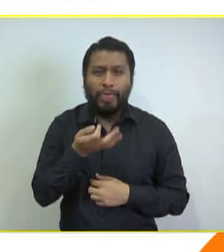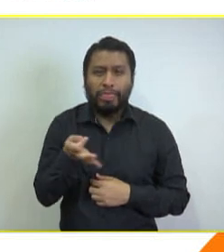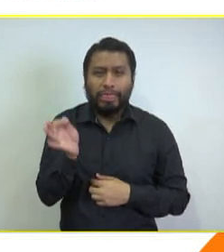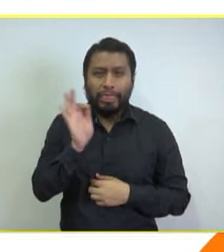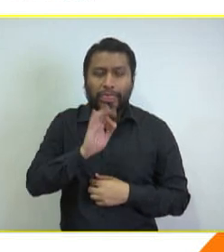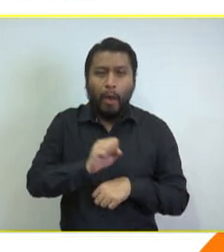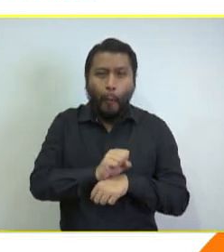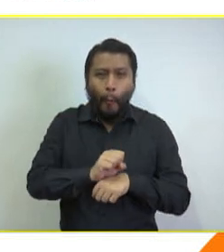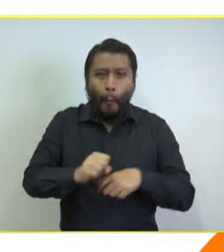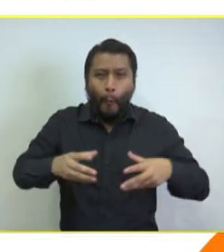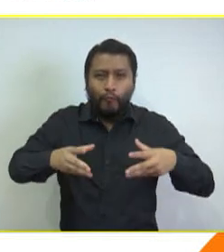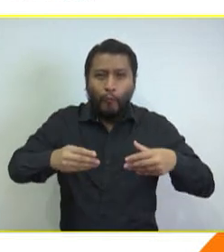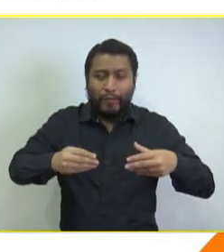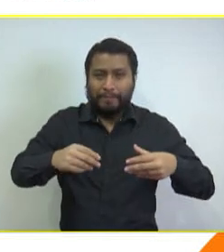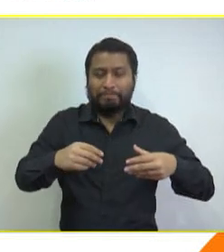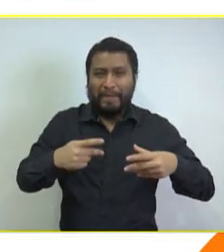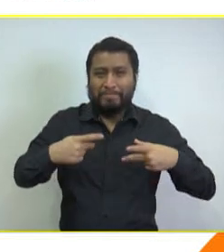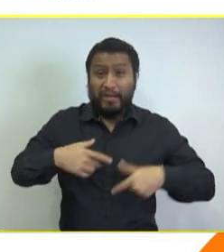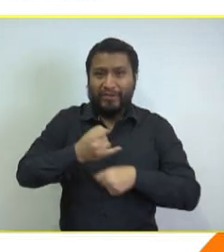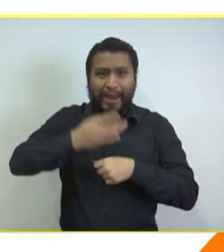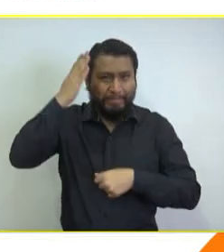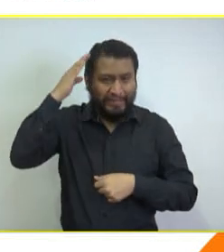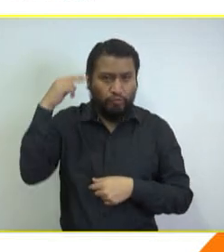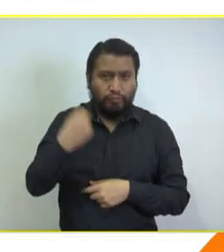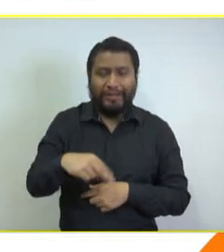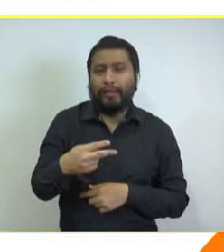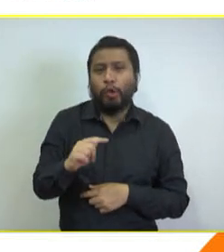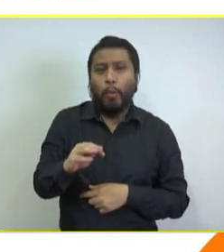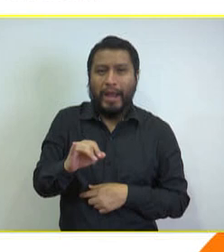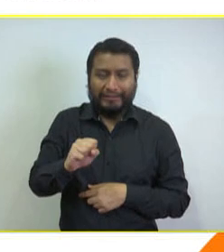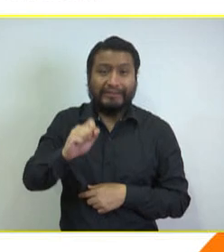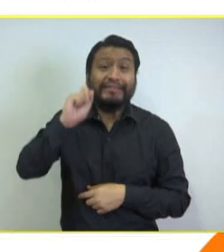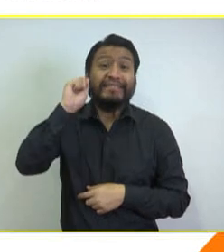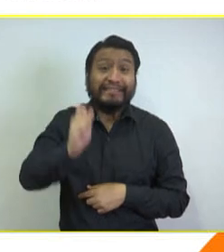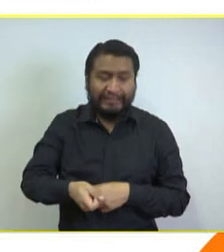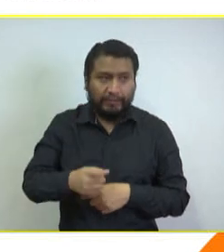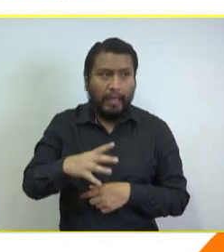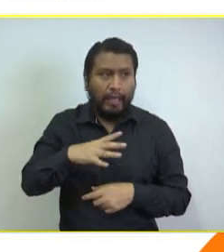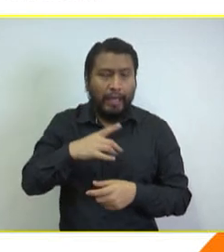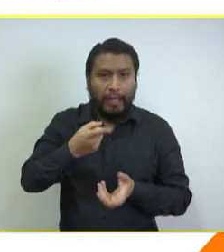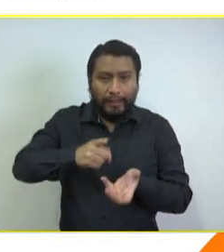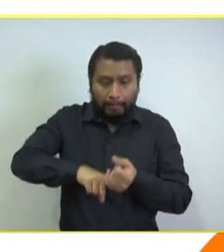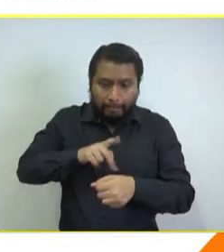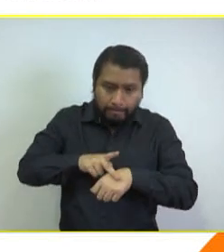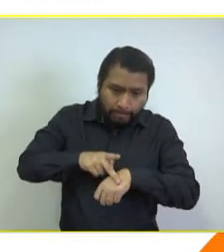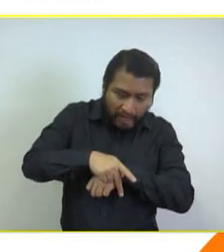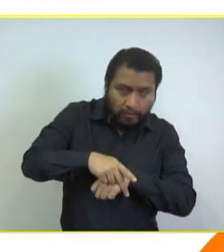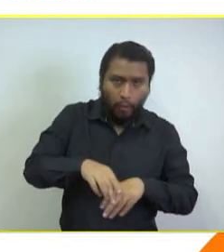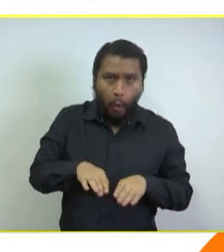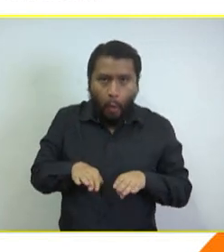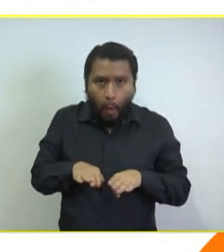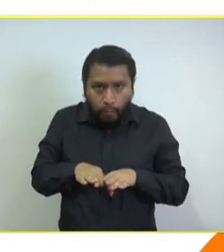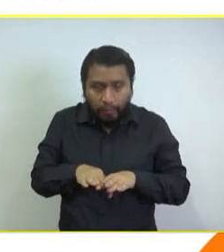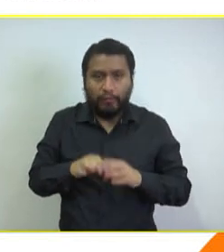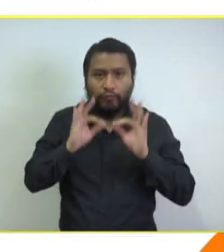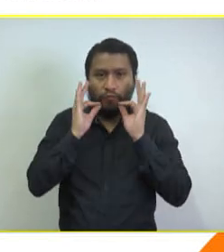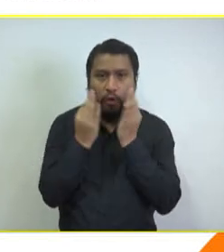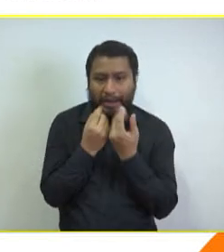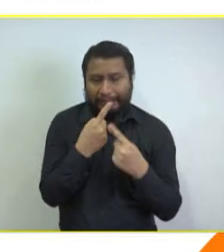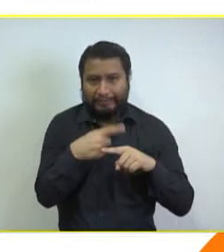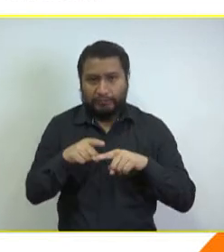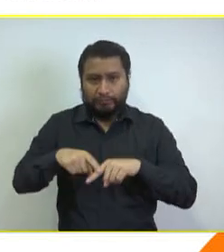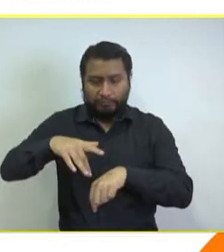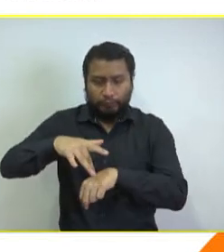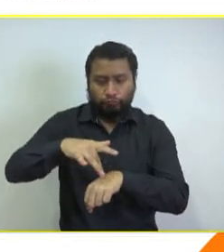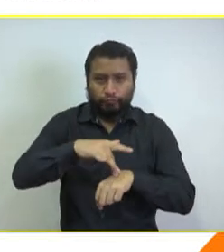nuestro personaje principal, Tomás, el cual pues busca el reforzamiento en la localización de la microbiota cutánea a través de diversas formas y